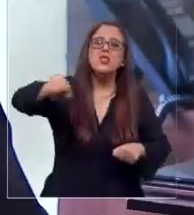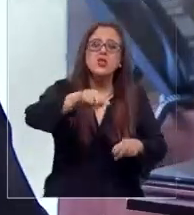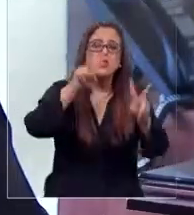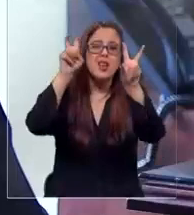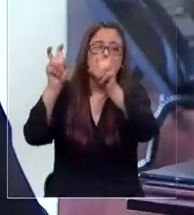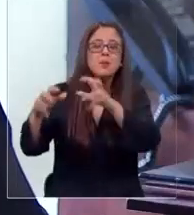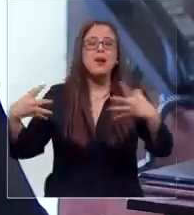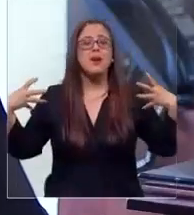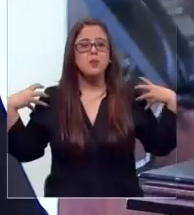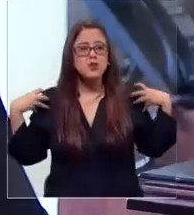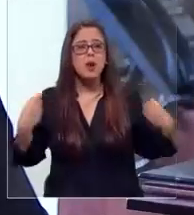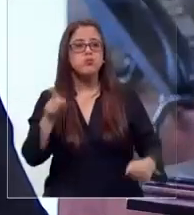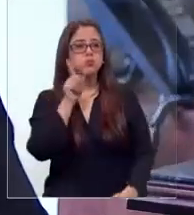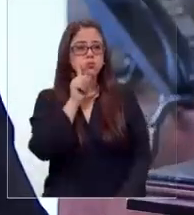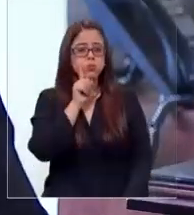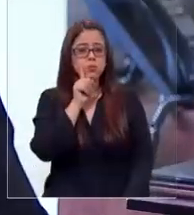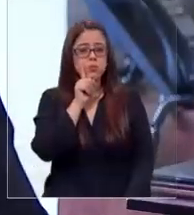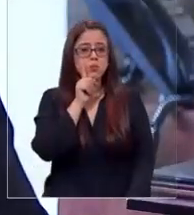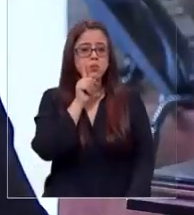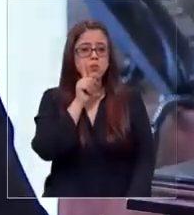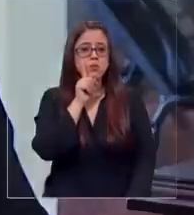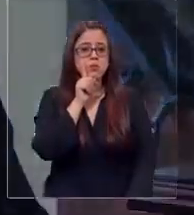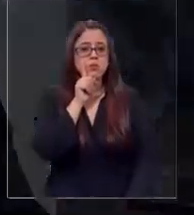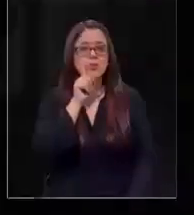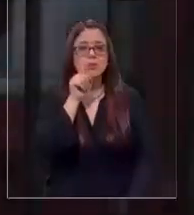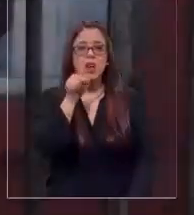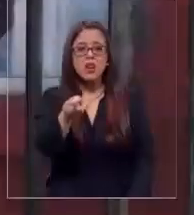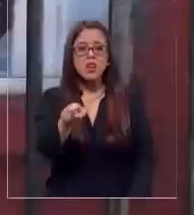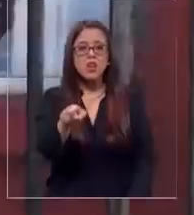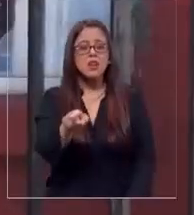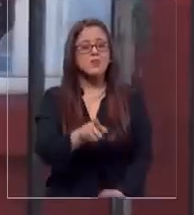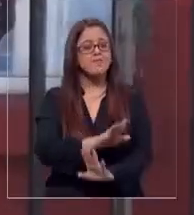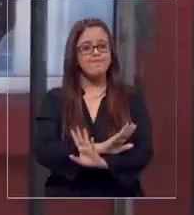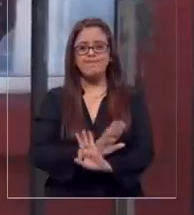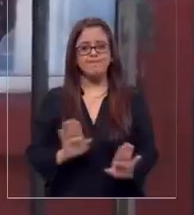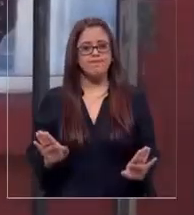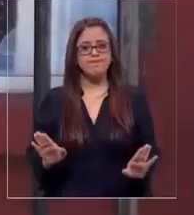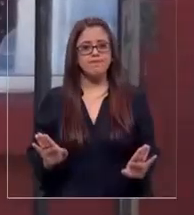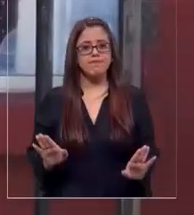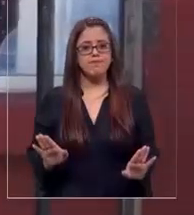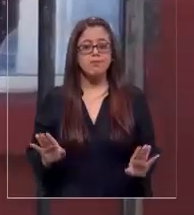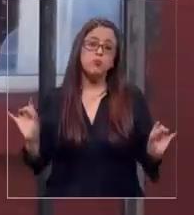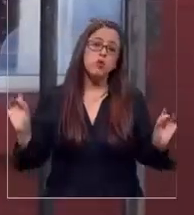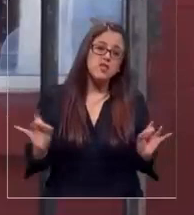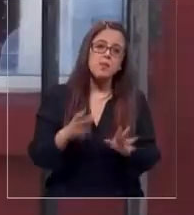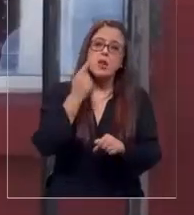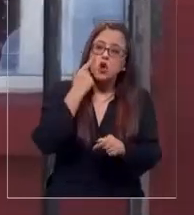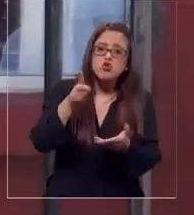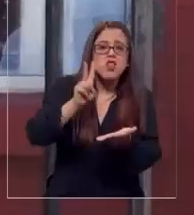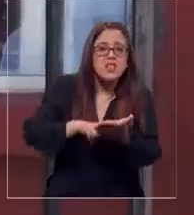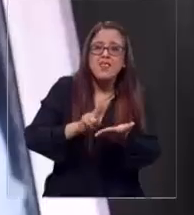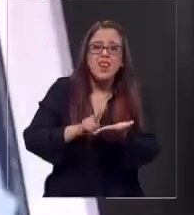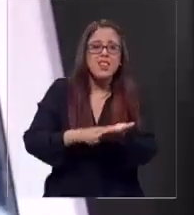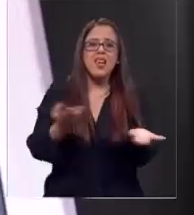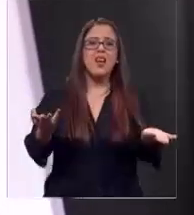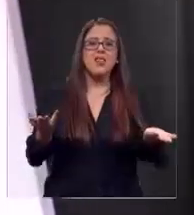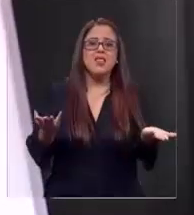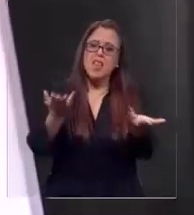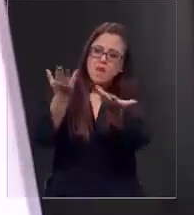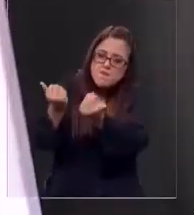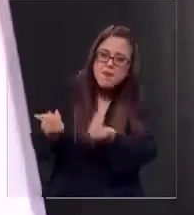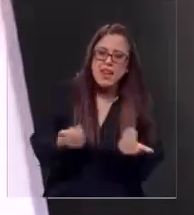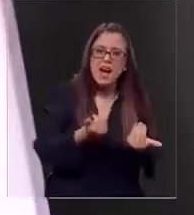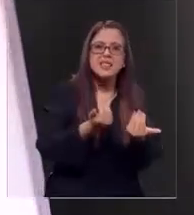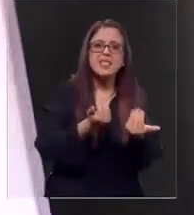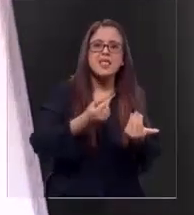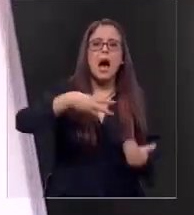perspectiva de la responsabilidad, se encontrarían prescritos. Al menos podría conocerse la verdad, una pequeña luz de